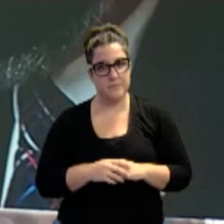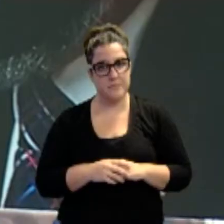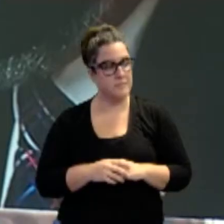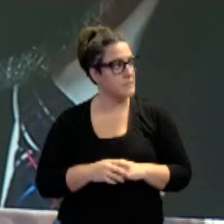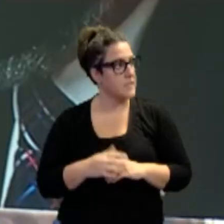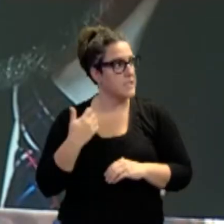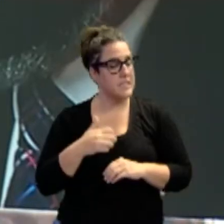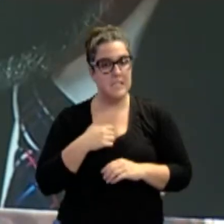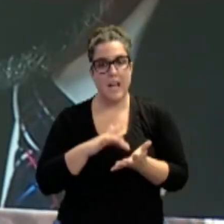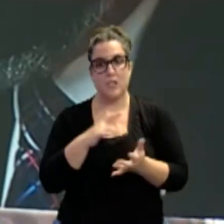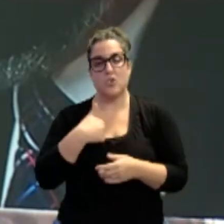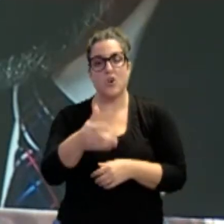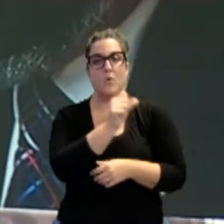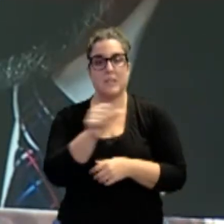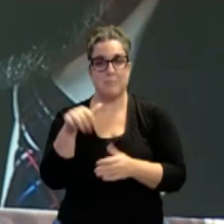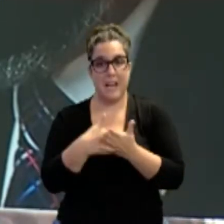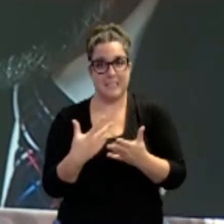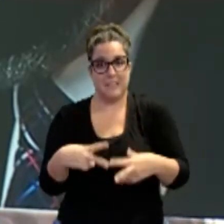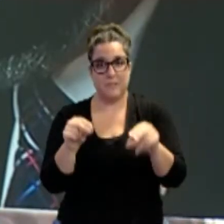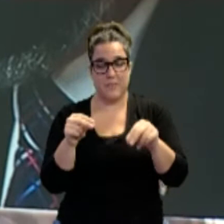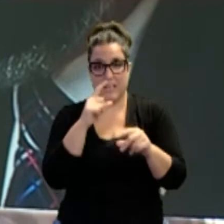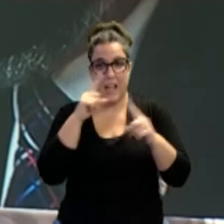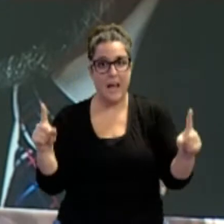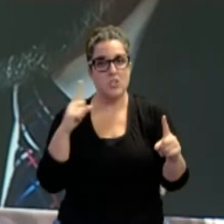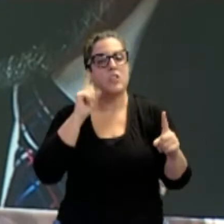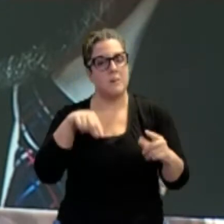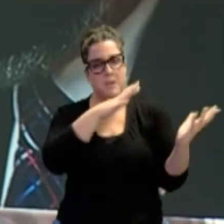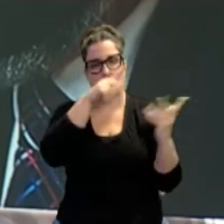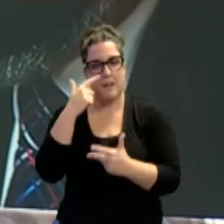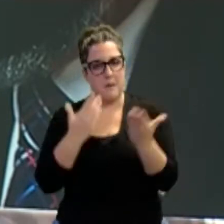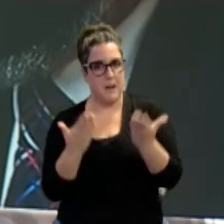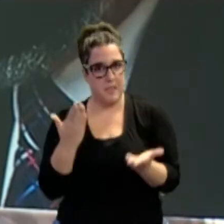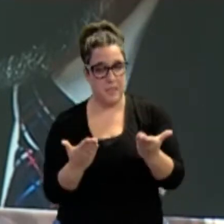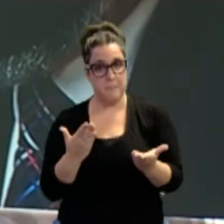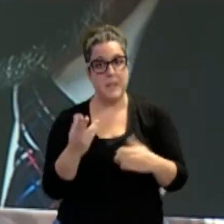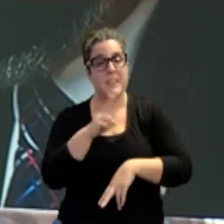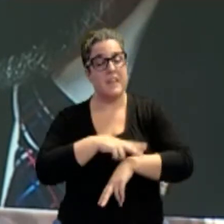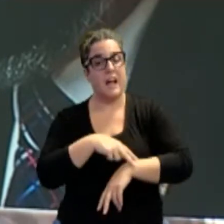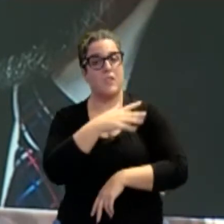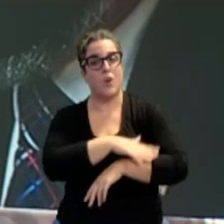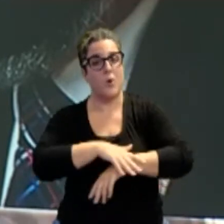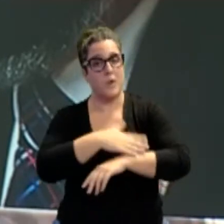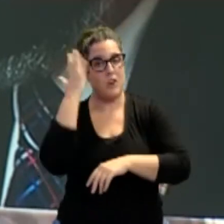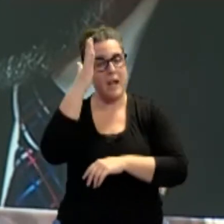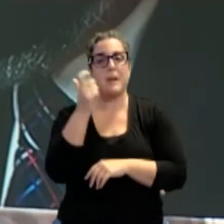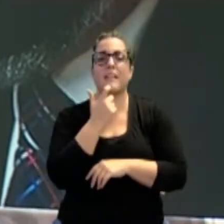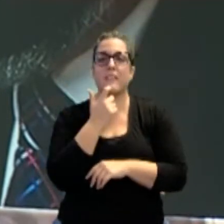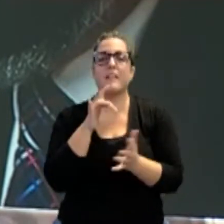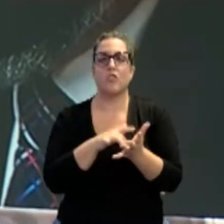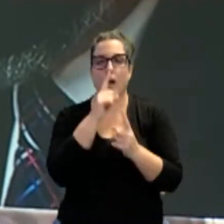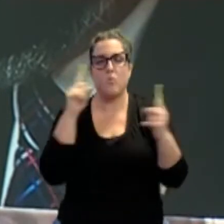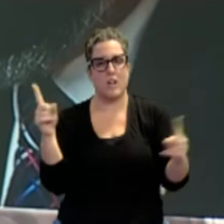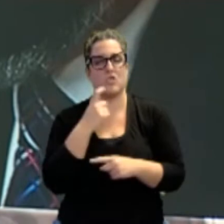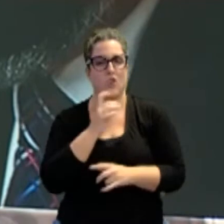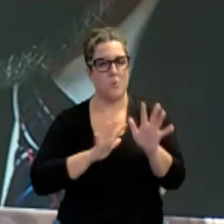Bueno, ya poco más de una semana de terminar el año, es tiempo para hacer también balance. El delegado del Gobierno en Navarra asegura que ha sido un año complicado, pero